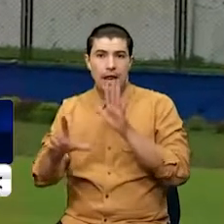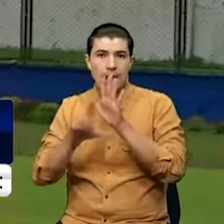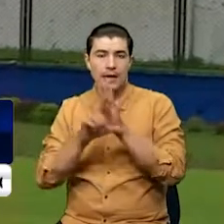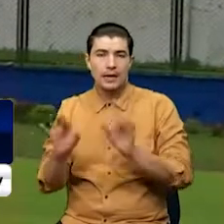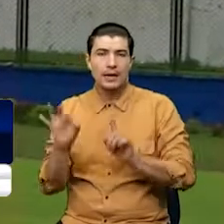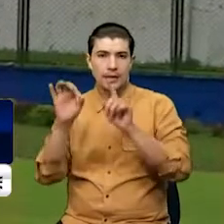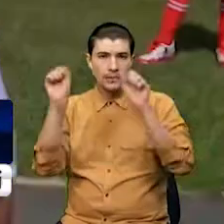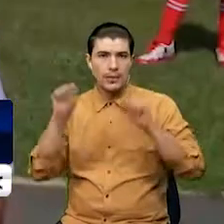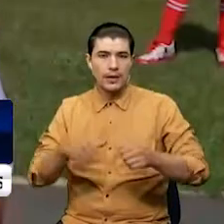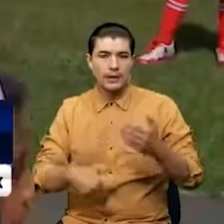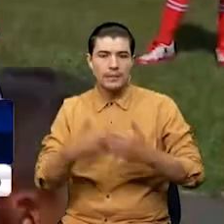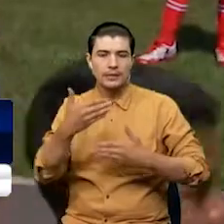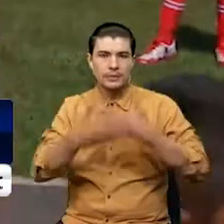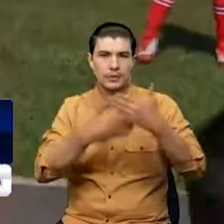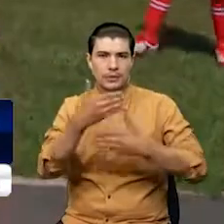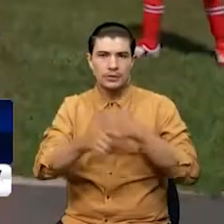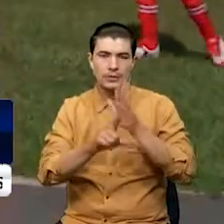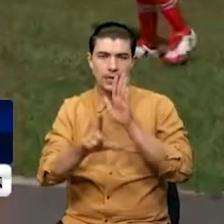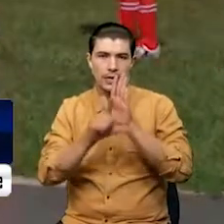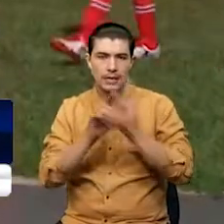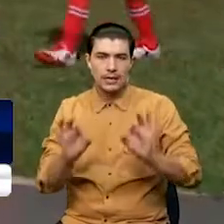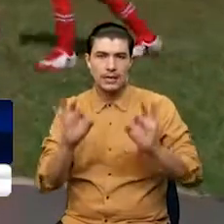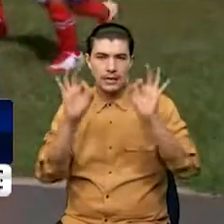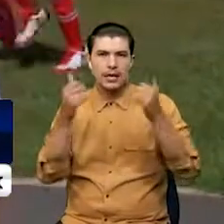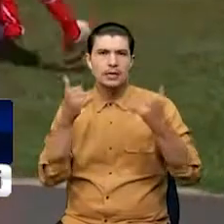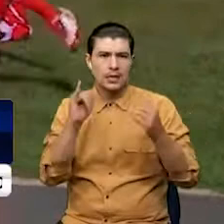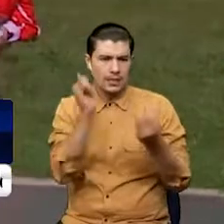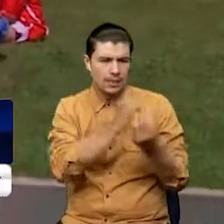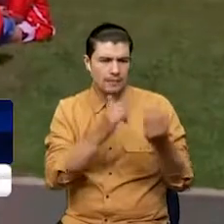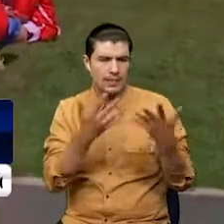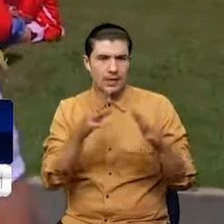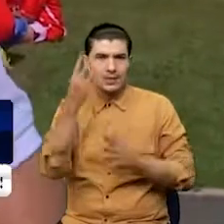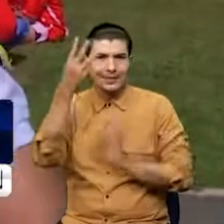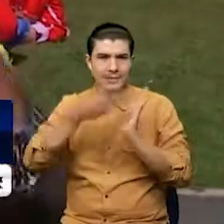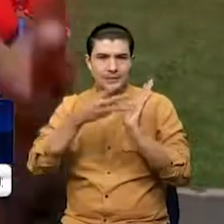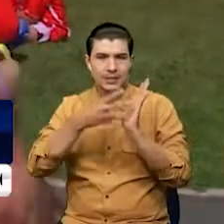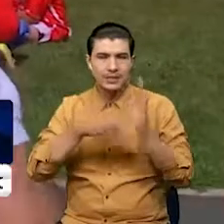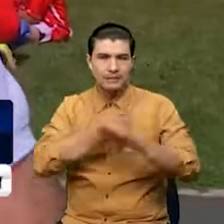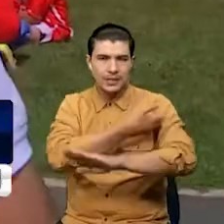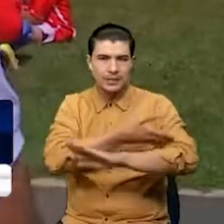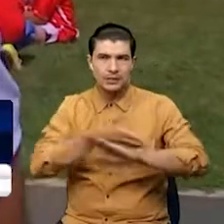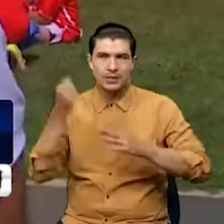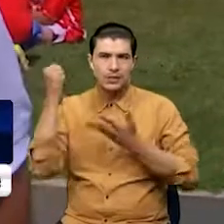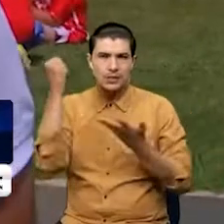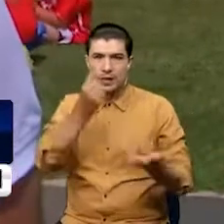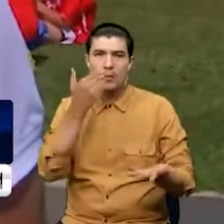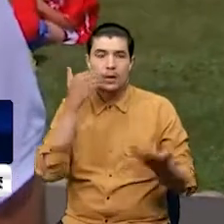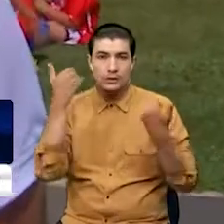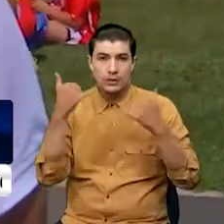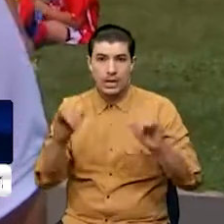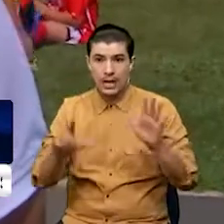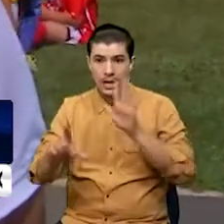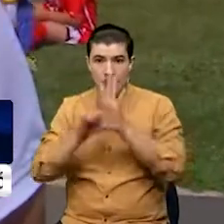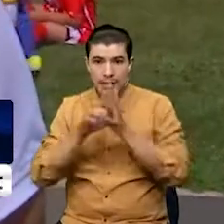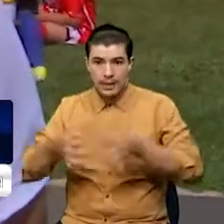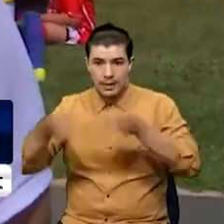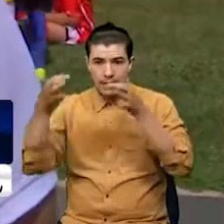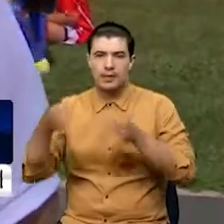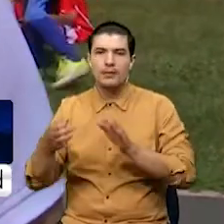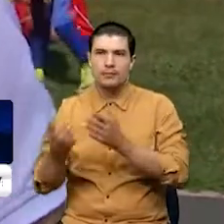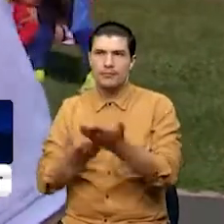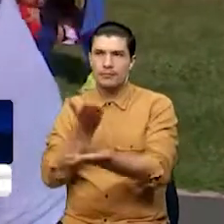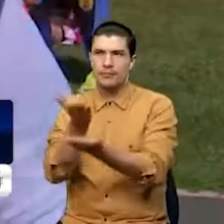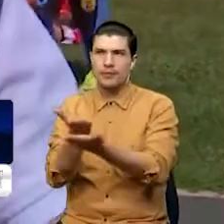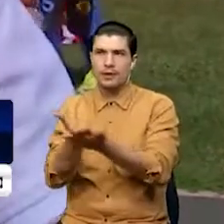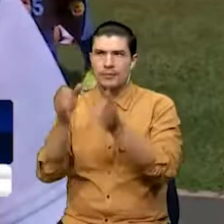proceso licitatorio ya tenemos los diseños más o menos 3000 millones de pesos de inversión que una vez pase ley de garantías estaríamos presentando la gobernación para